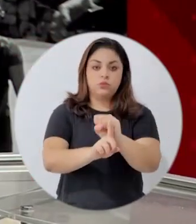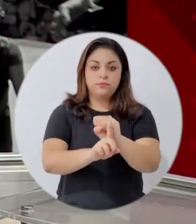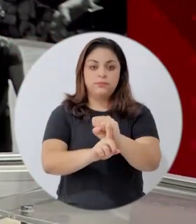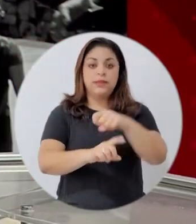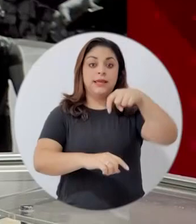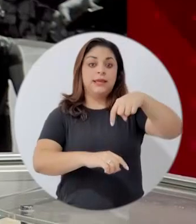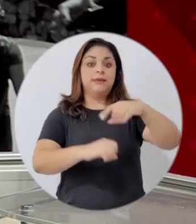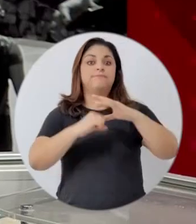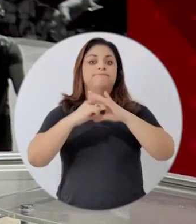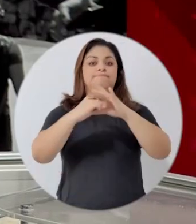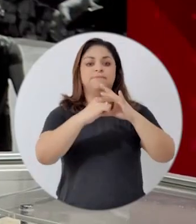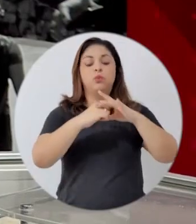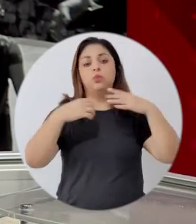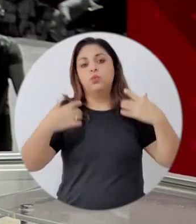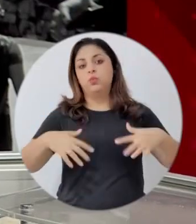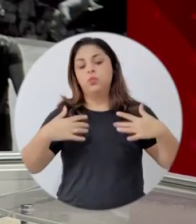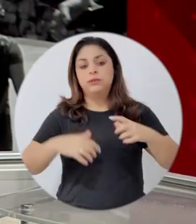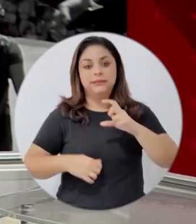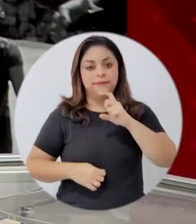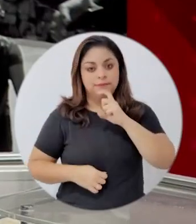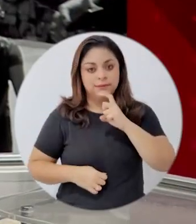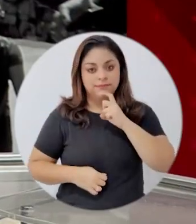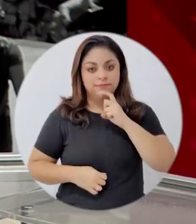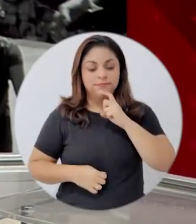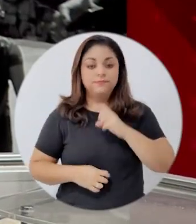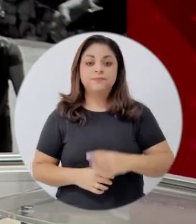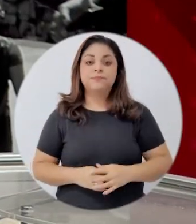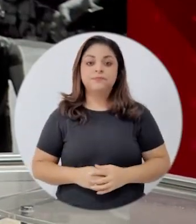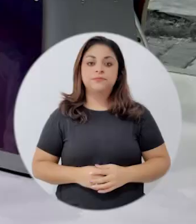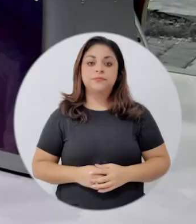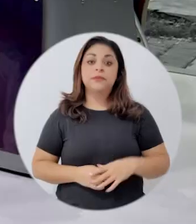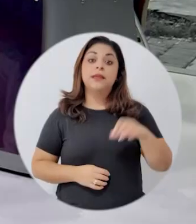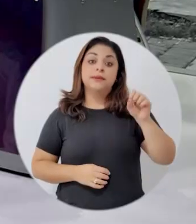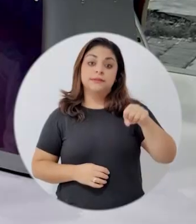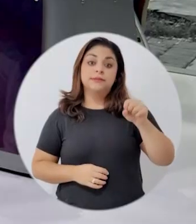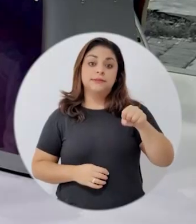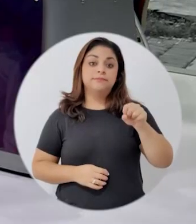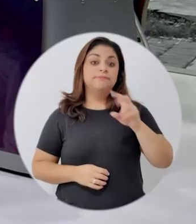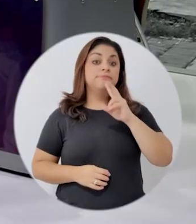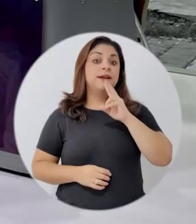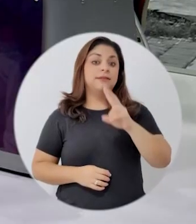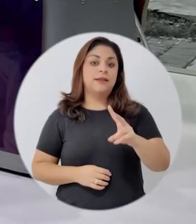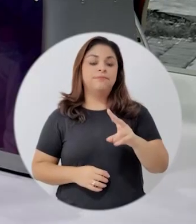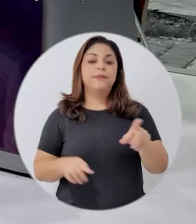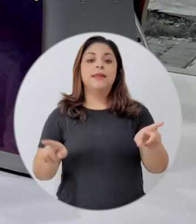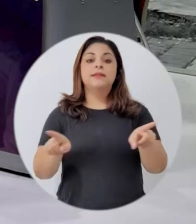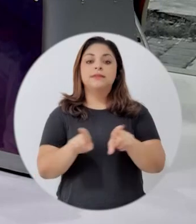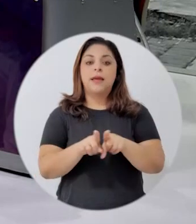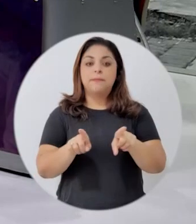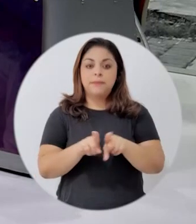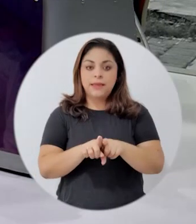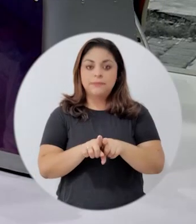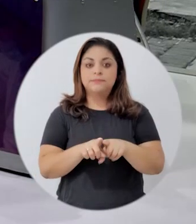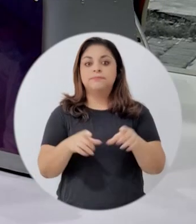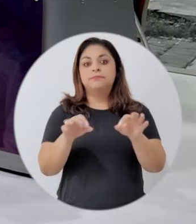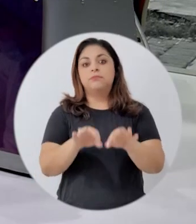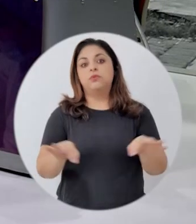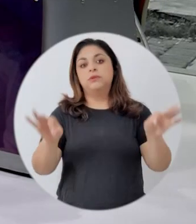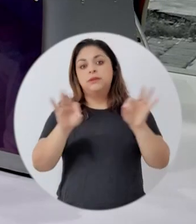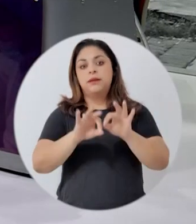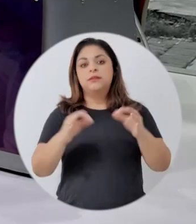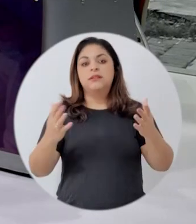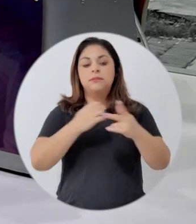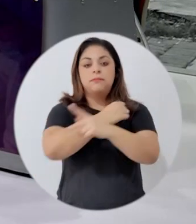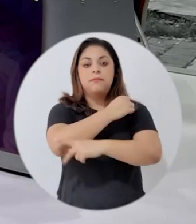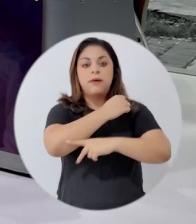se está volviendo crítica. Sí, efectivamente, también responde a que el país ha asumido